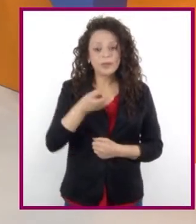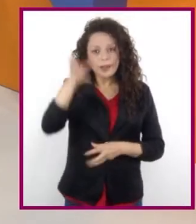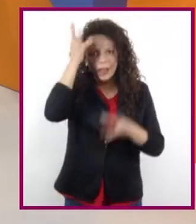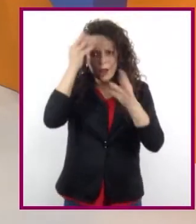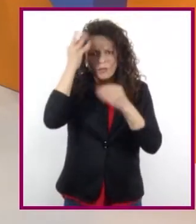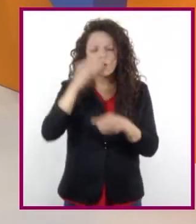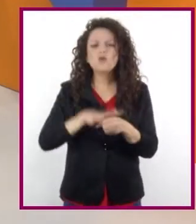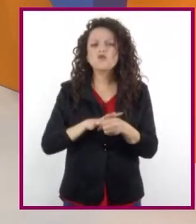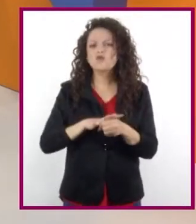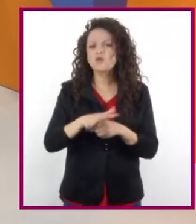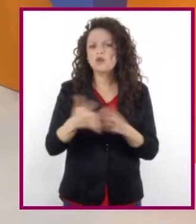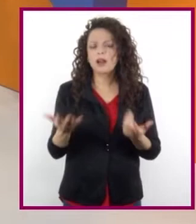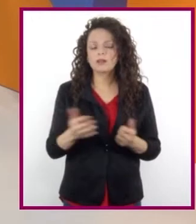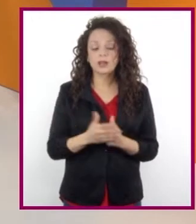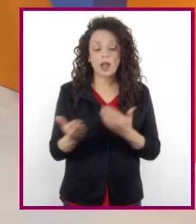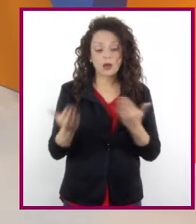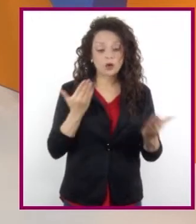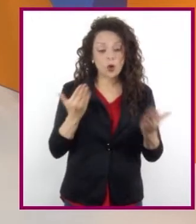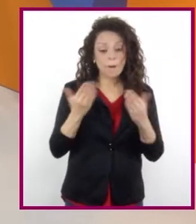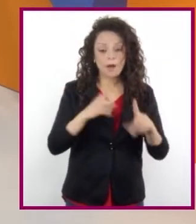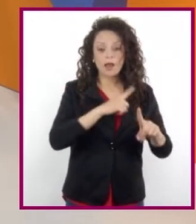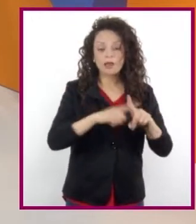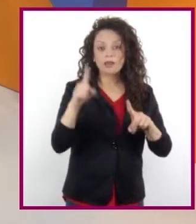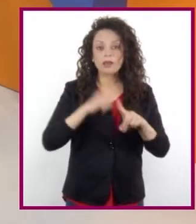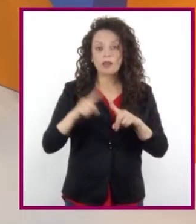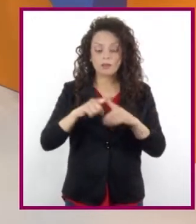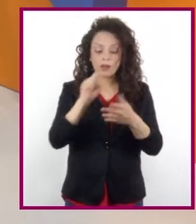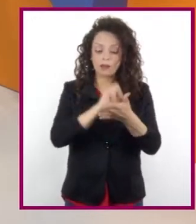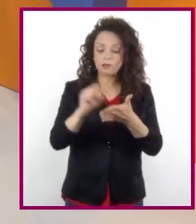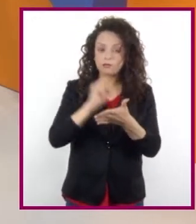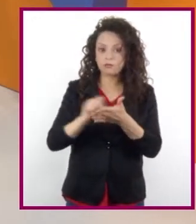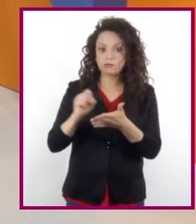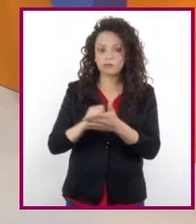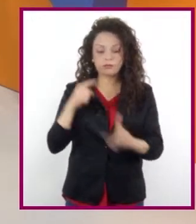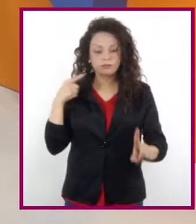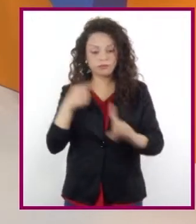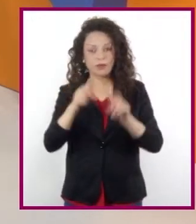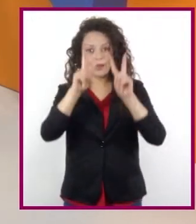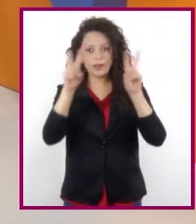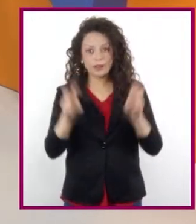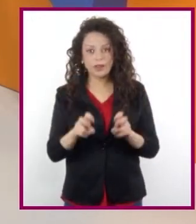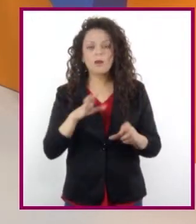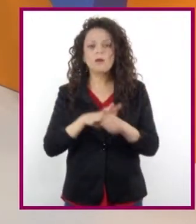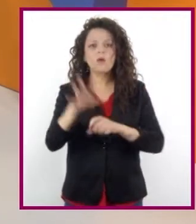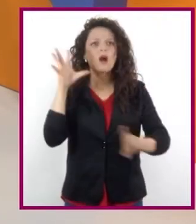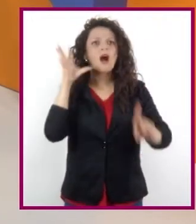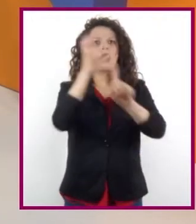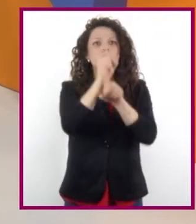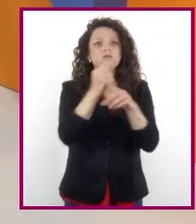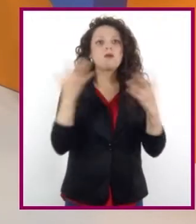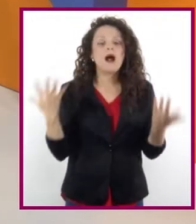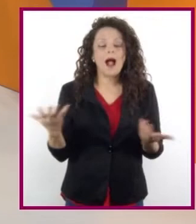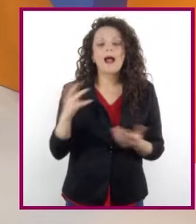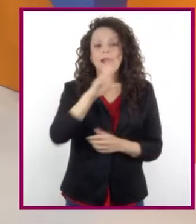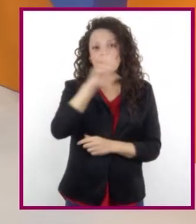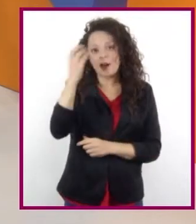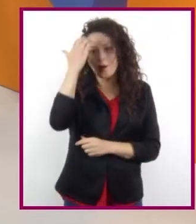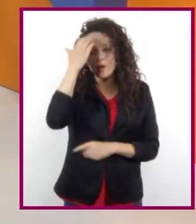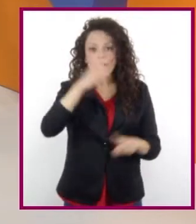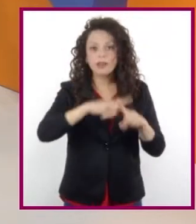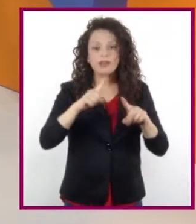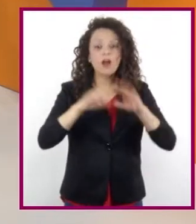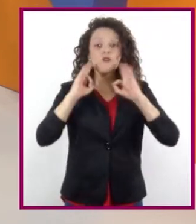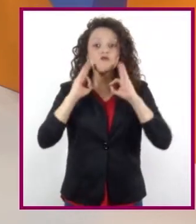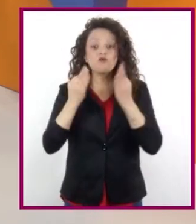es: compara una variedad de textos sobre un tema y el propósito es reconocer diversas maneras de